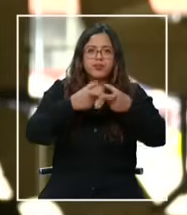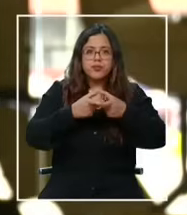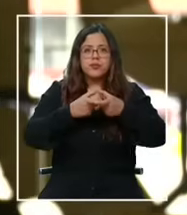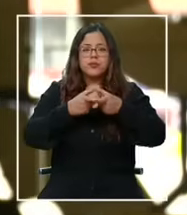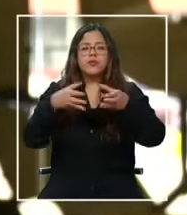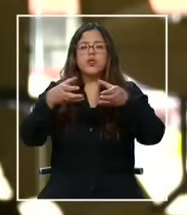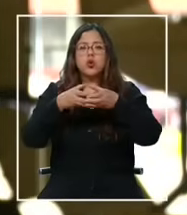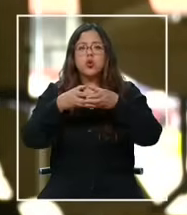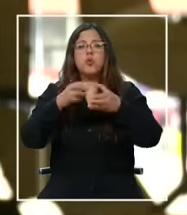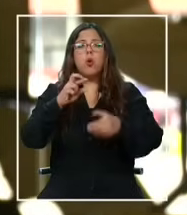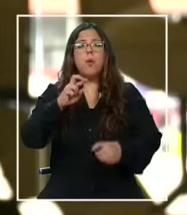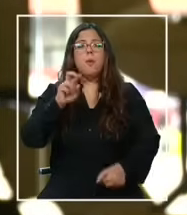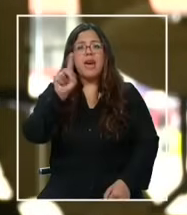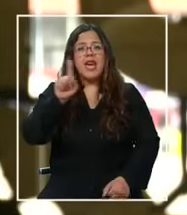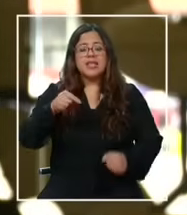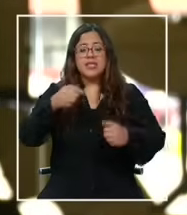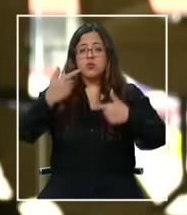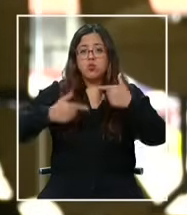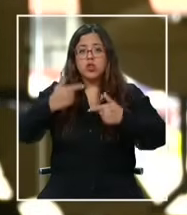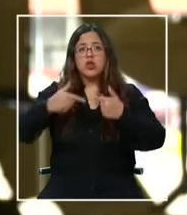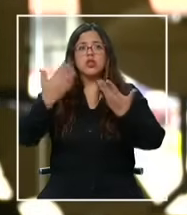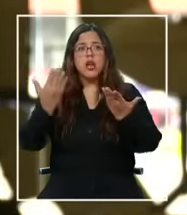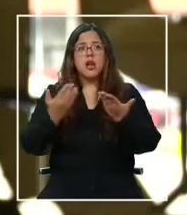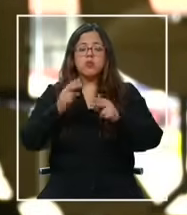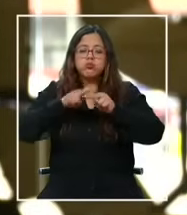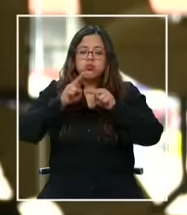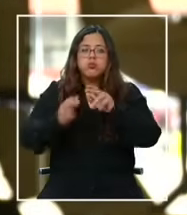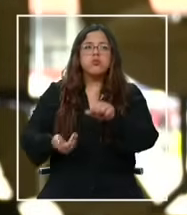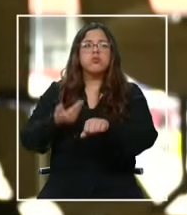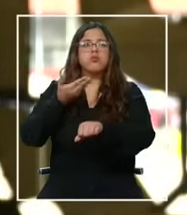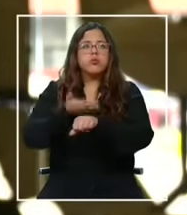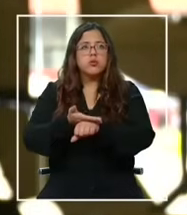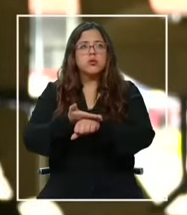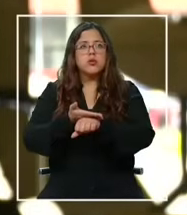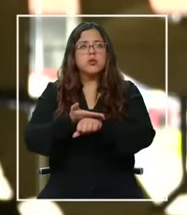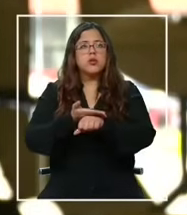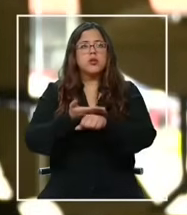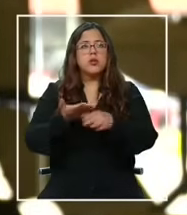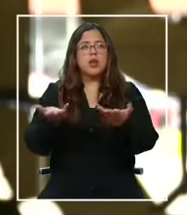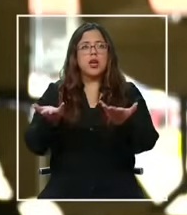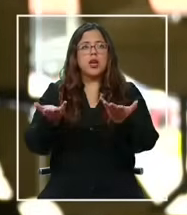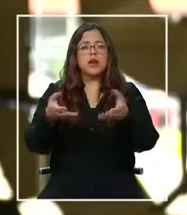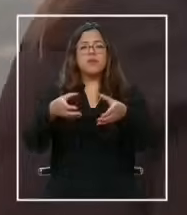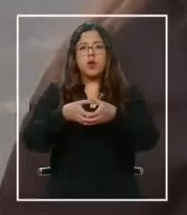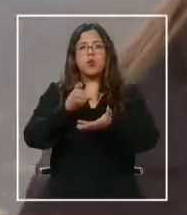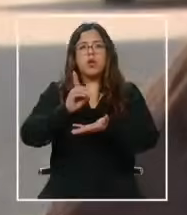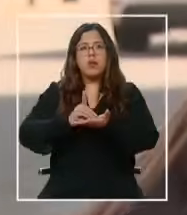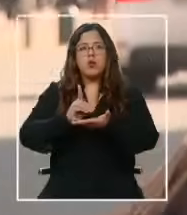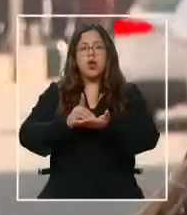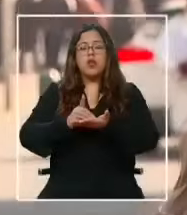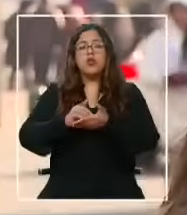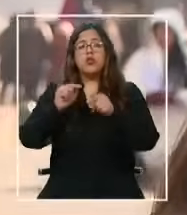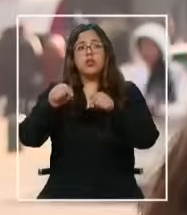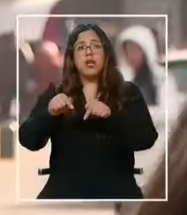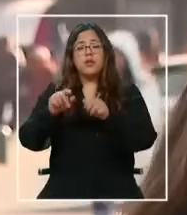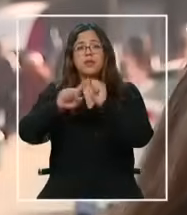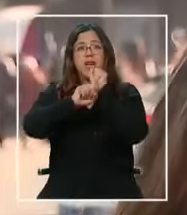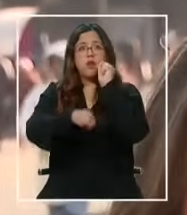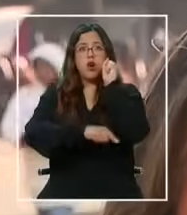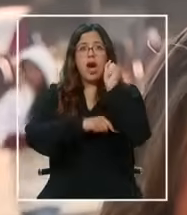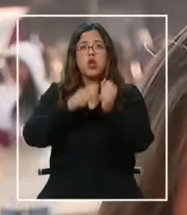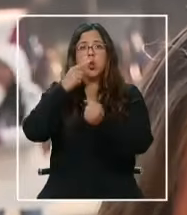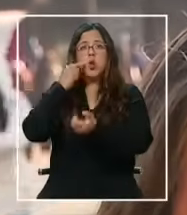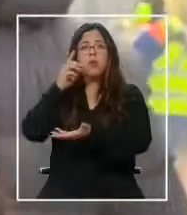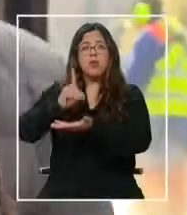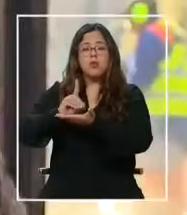que el partido socialista está preparando para solicitarlo al pleno de la sala de la cámara de diputados en tanto el abogado del